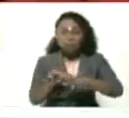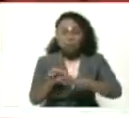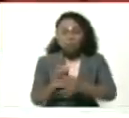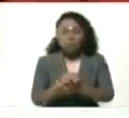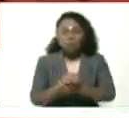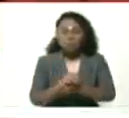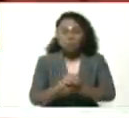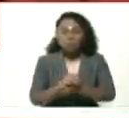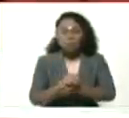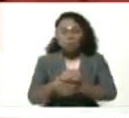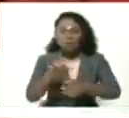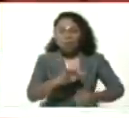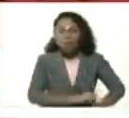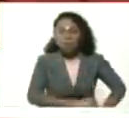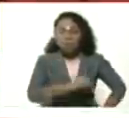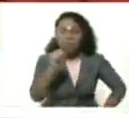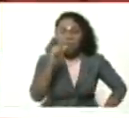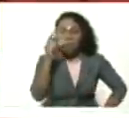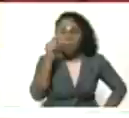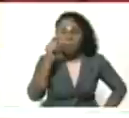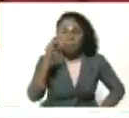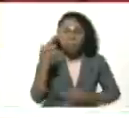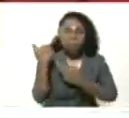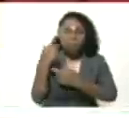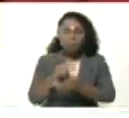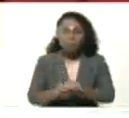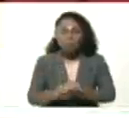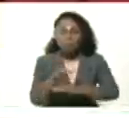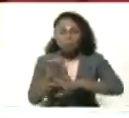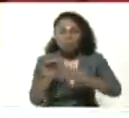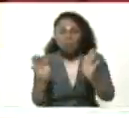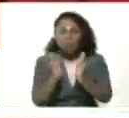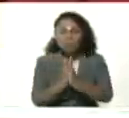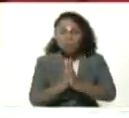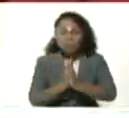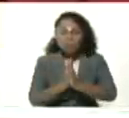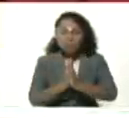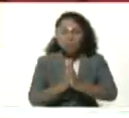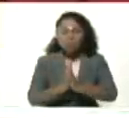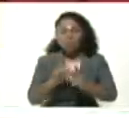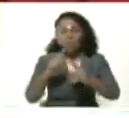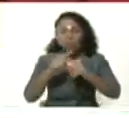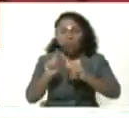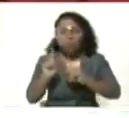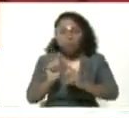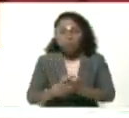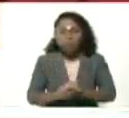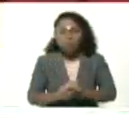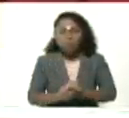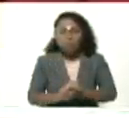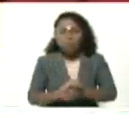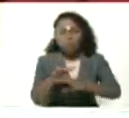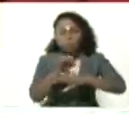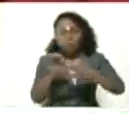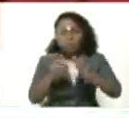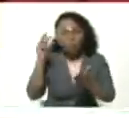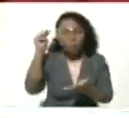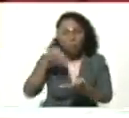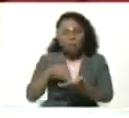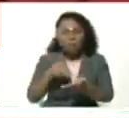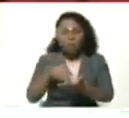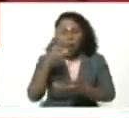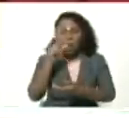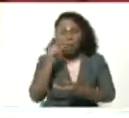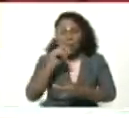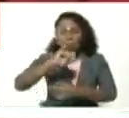Municipio Libertador, Jesús Araque. Municipio Santos Marquinas, José Otalora. municipio Miranda, José